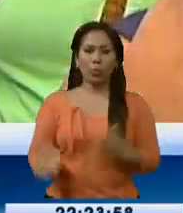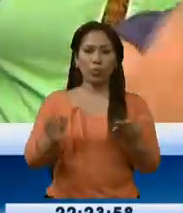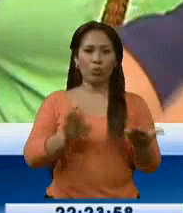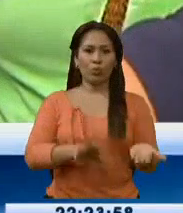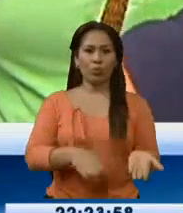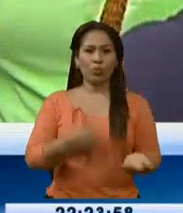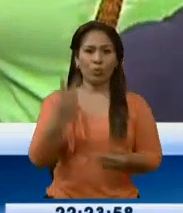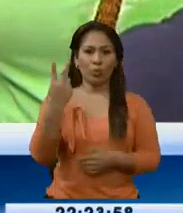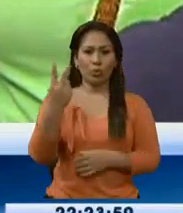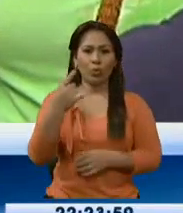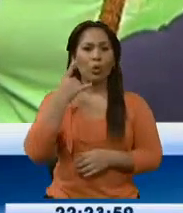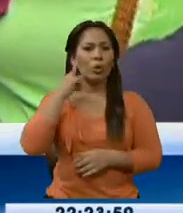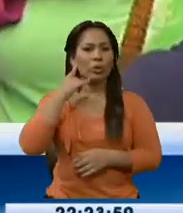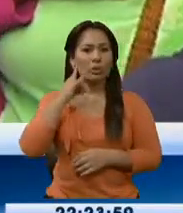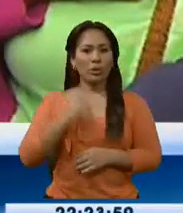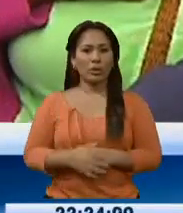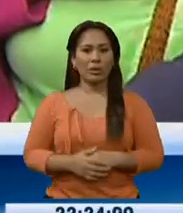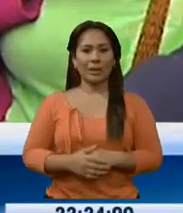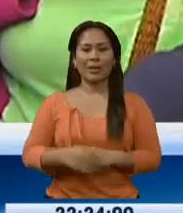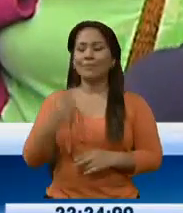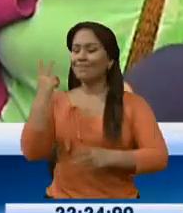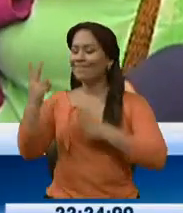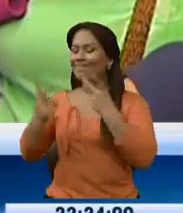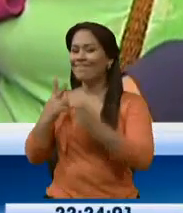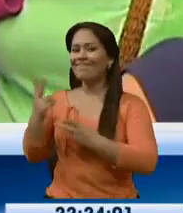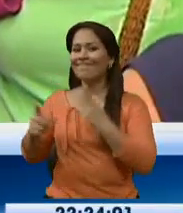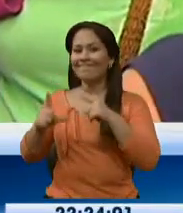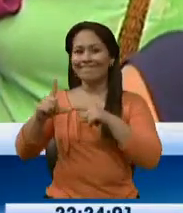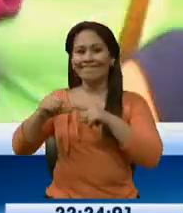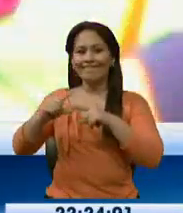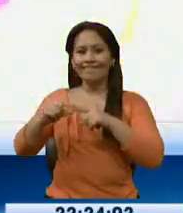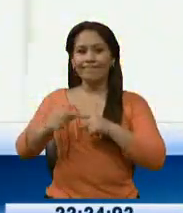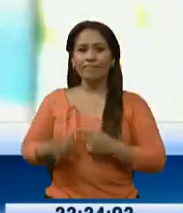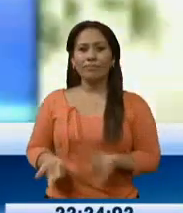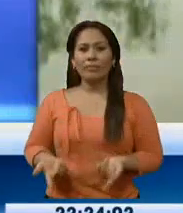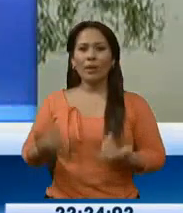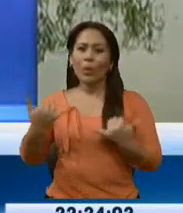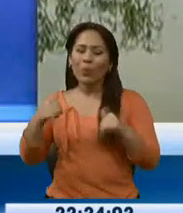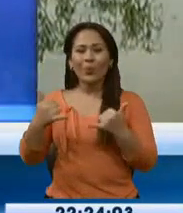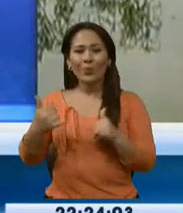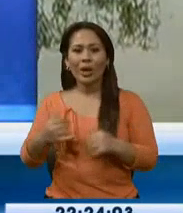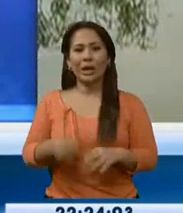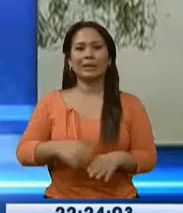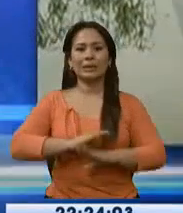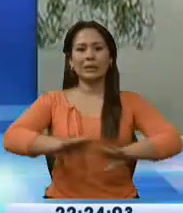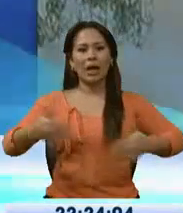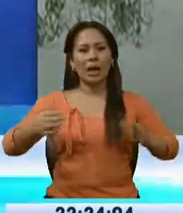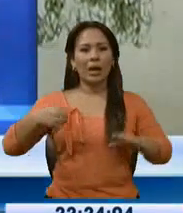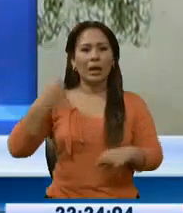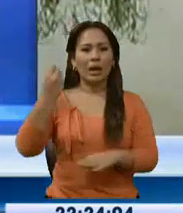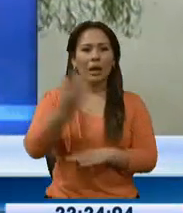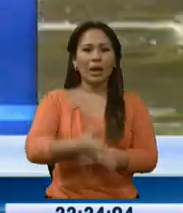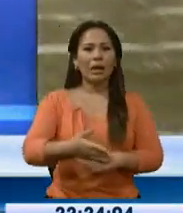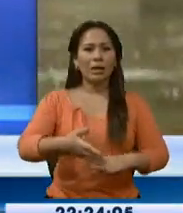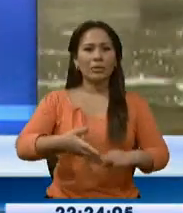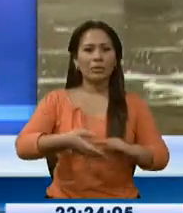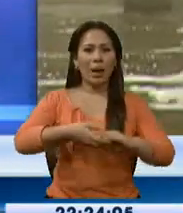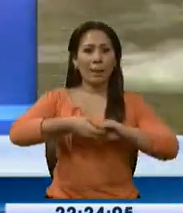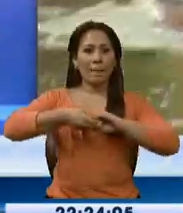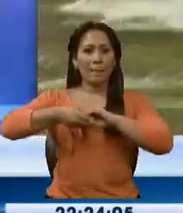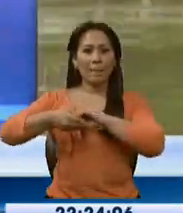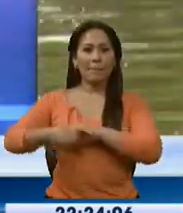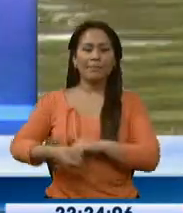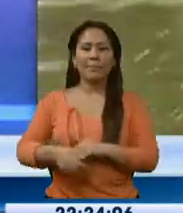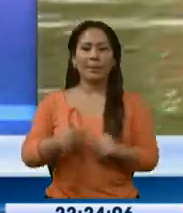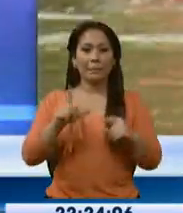el terminal, sino que fue a visitarme a mí. Y la bebé le dio la manito a la otra, a la prima, que